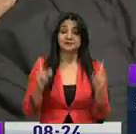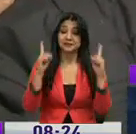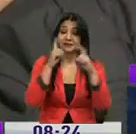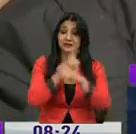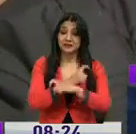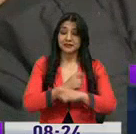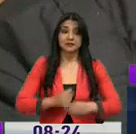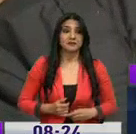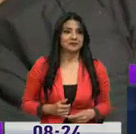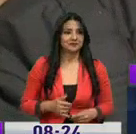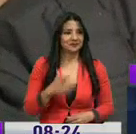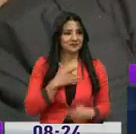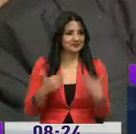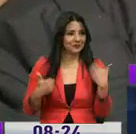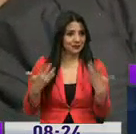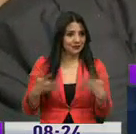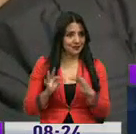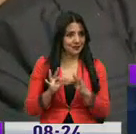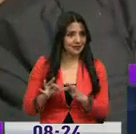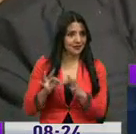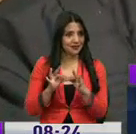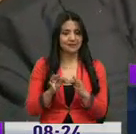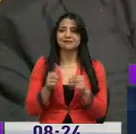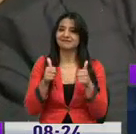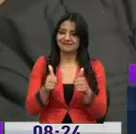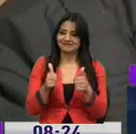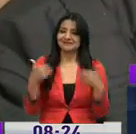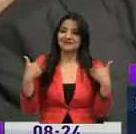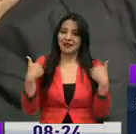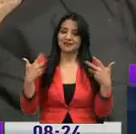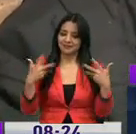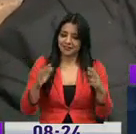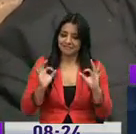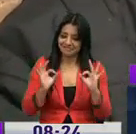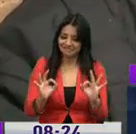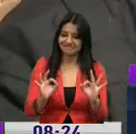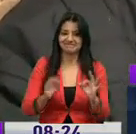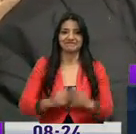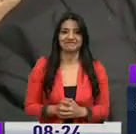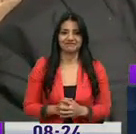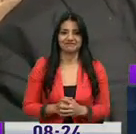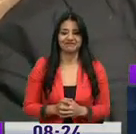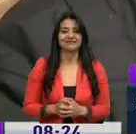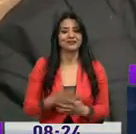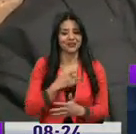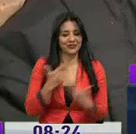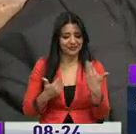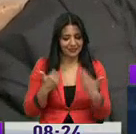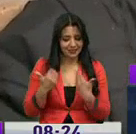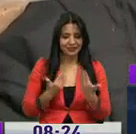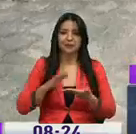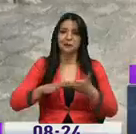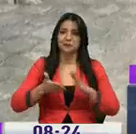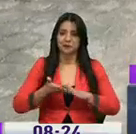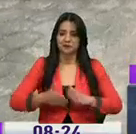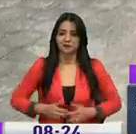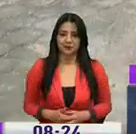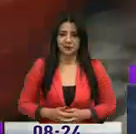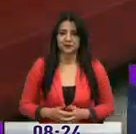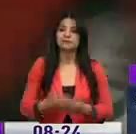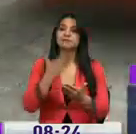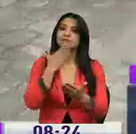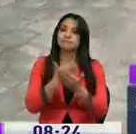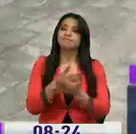Sí. ¿Contento entonces que ya lo han arreglado? Ya un trabajito que queda bien hecho, ¿por qué no va a estar contenta la comunidad? Agradecen a